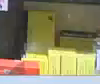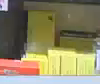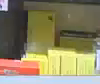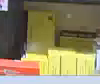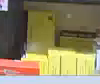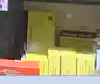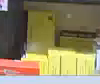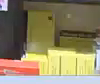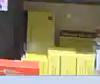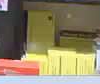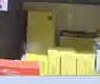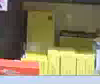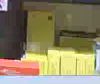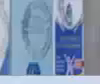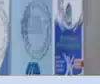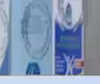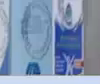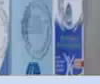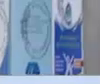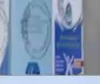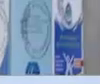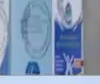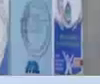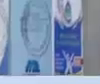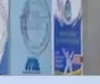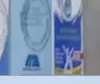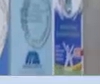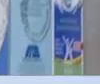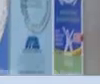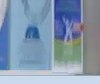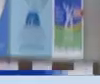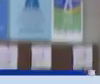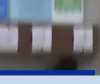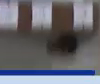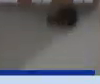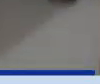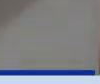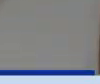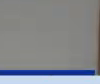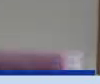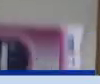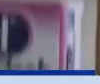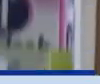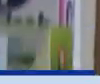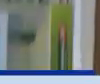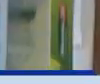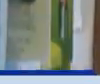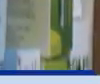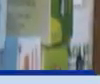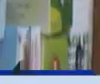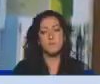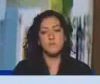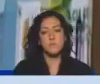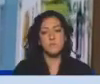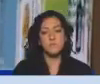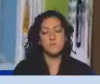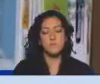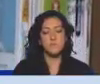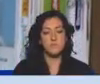el Ministerio de Salud, la receta electrónica se estableció, decíamos, mediante el Ministerio de Salud y la implementación